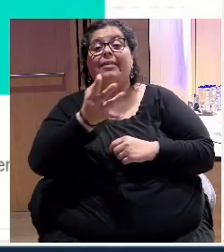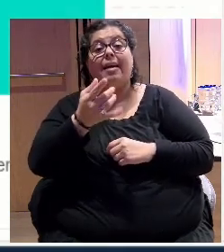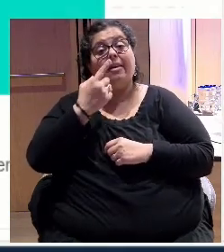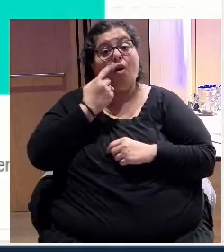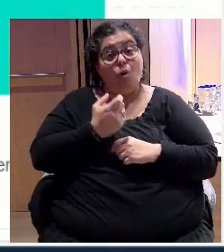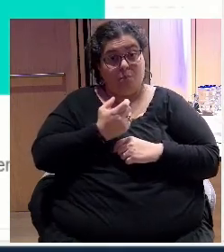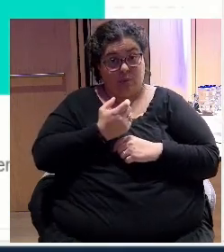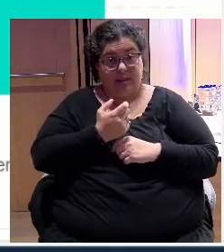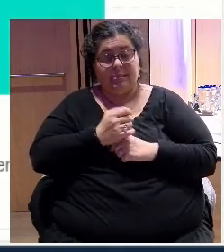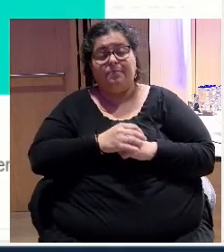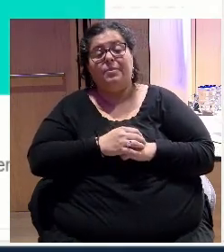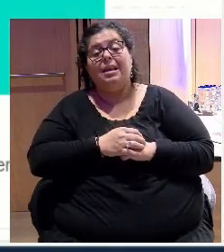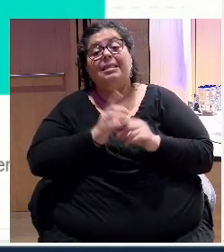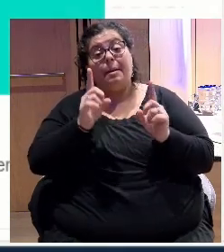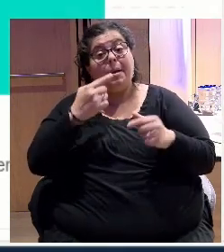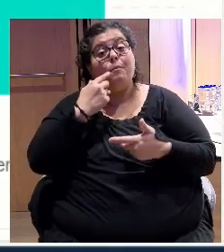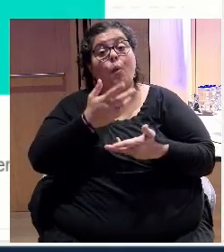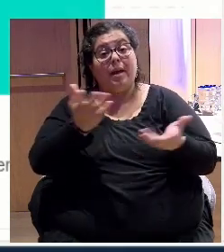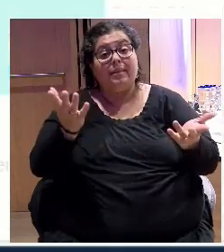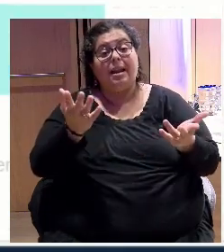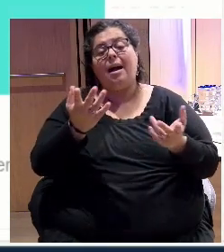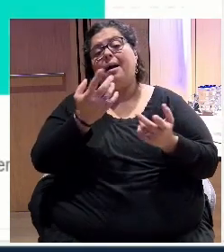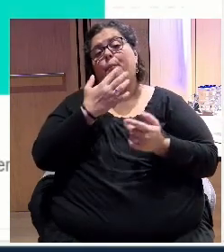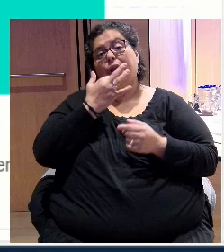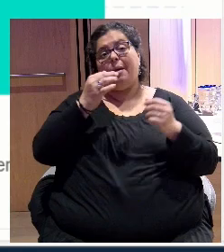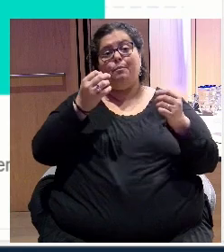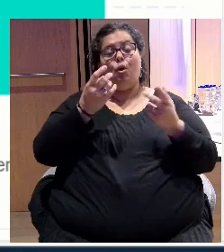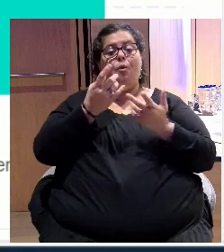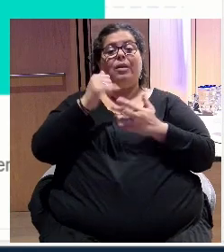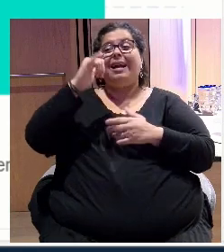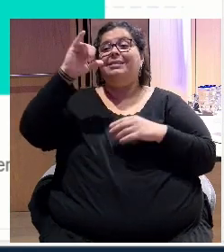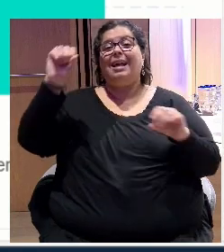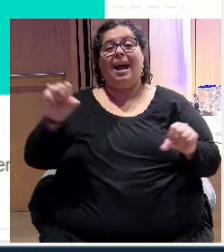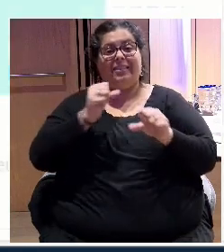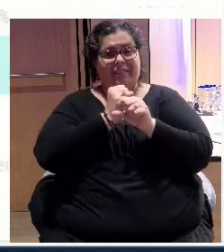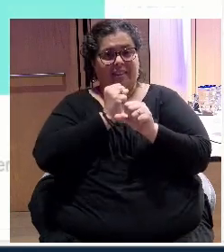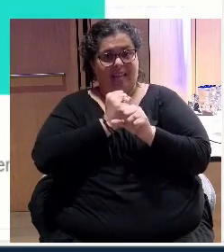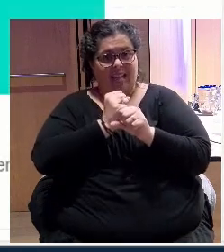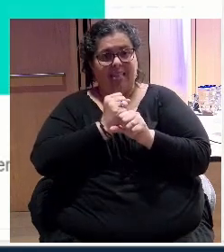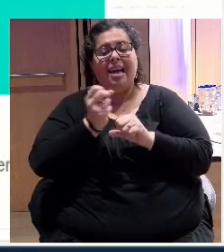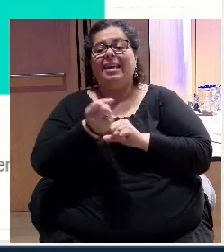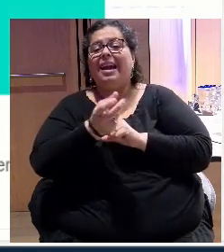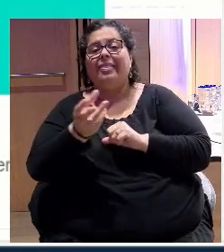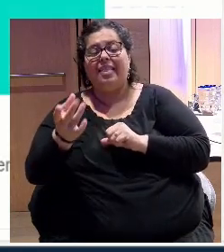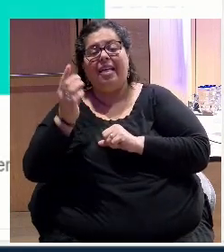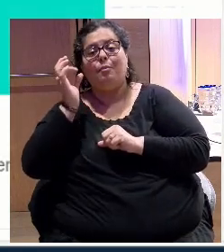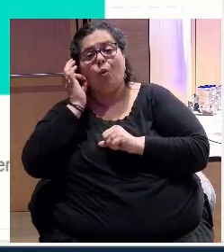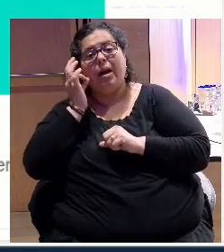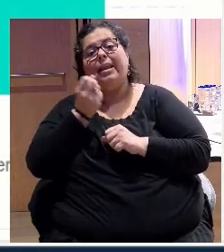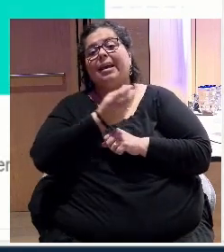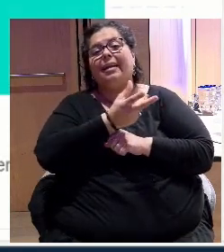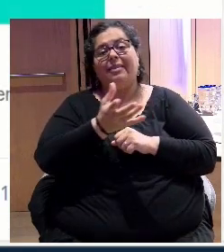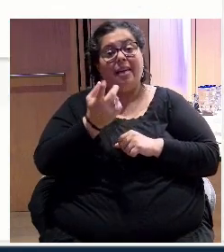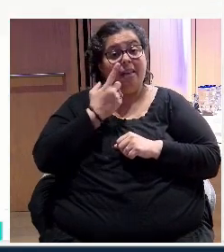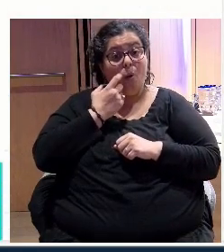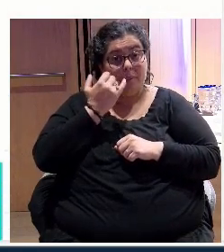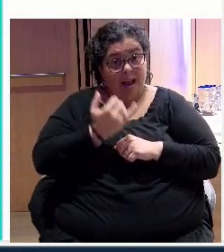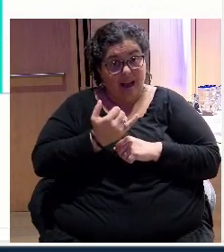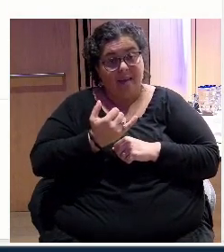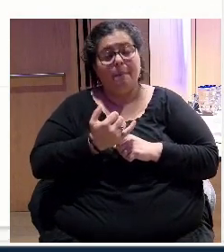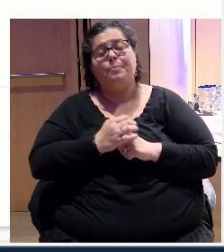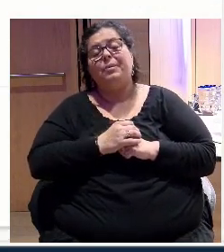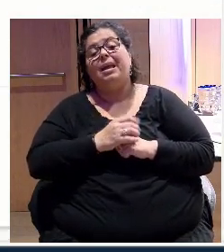va mostrando. Lo mismo acá, la tasa de actividad, qué cantidad de mujeres, qué cantidad de hombres.